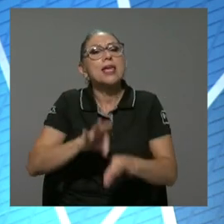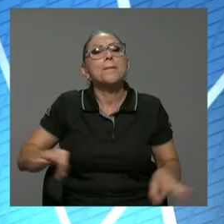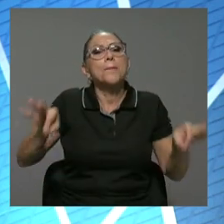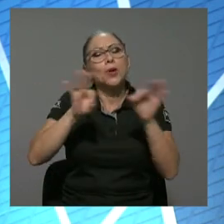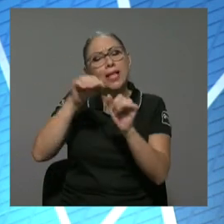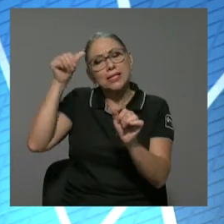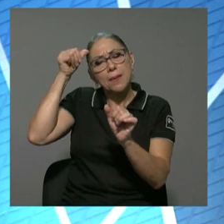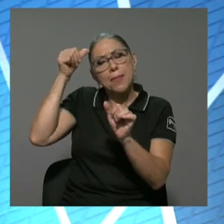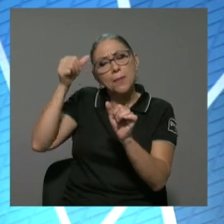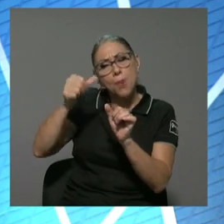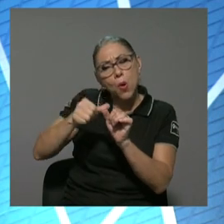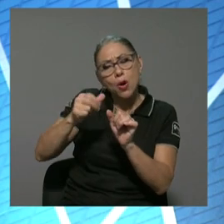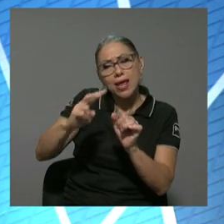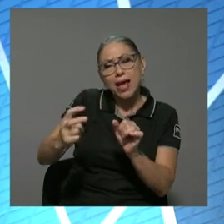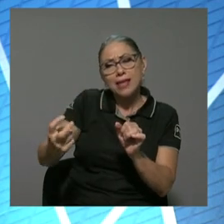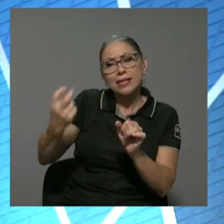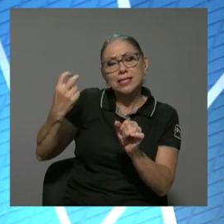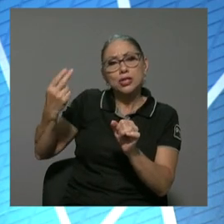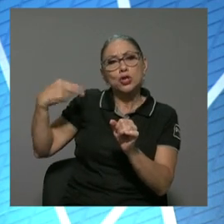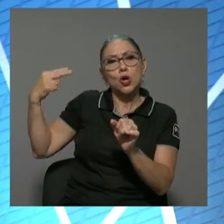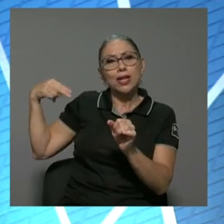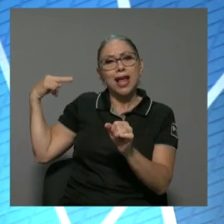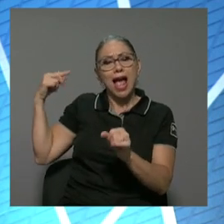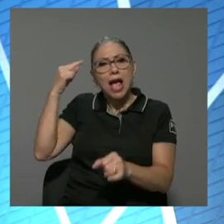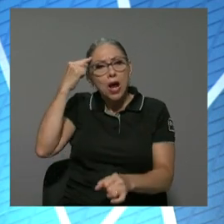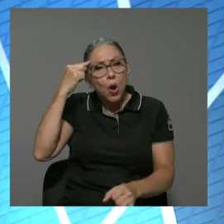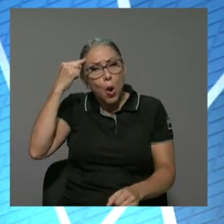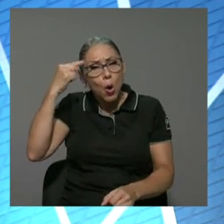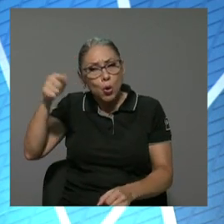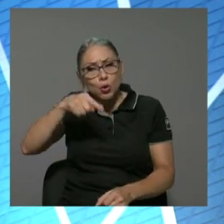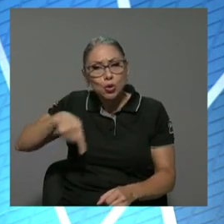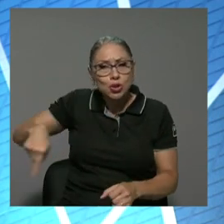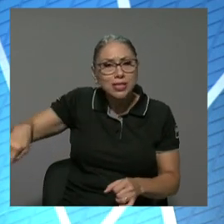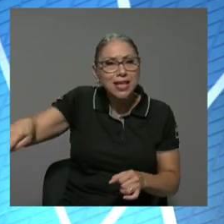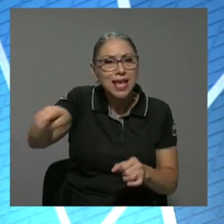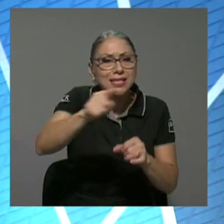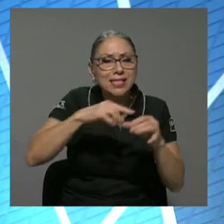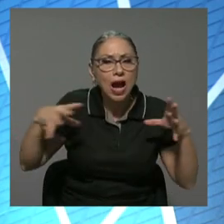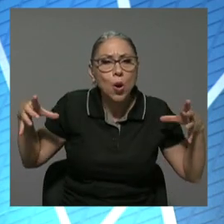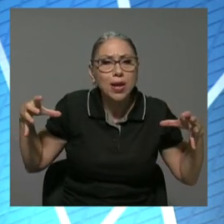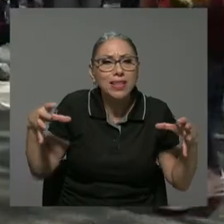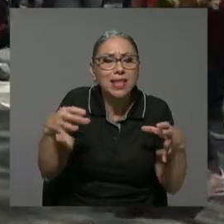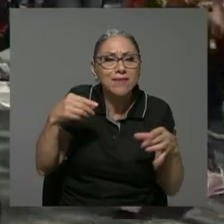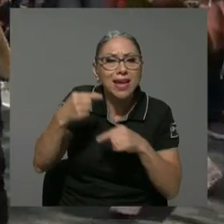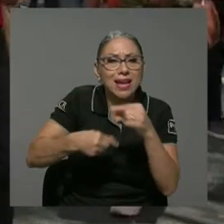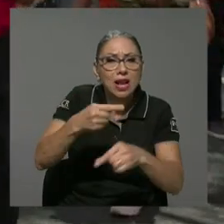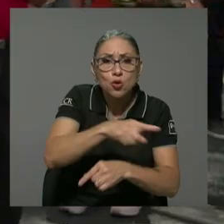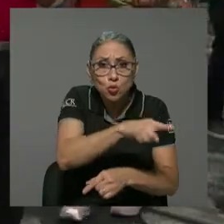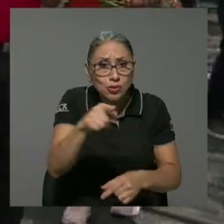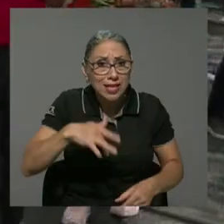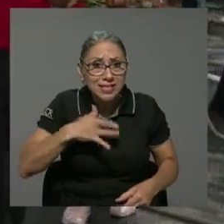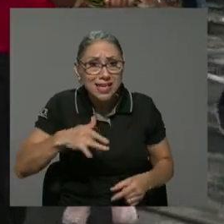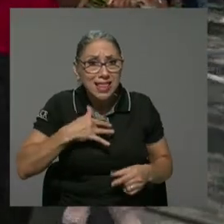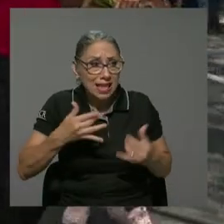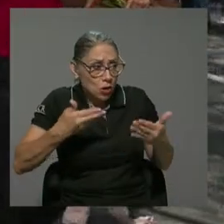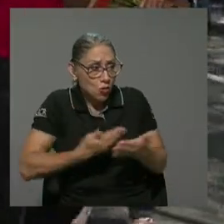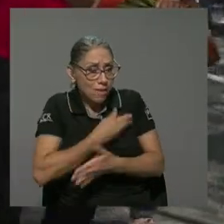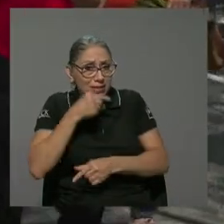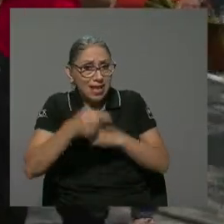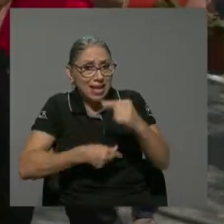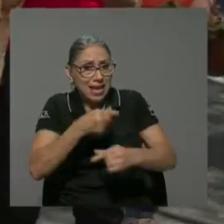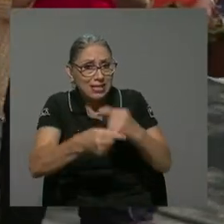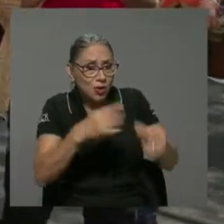digamos, la conciencia colectiva o generacional. ¿Ustedes sienten que en estas nuevas generaciones tenemos una conciencia sobre lo que ha